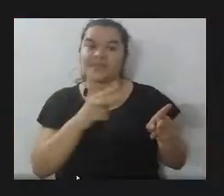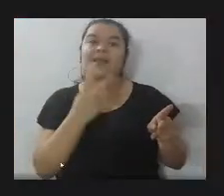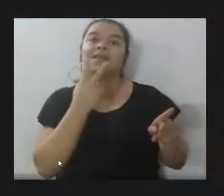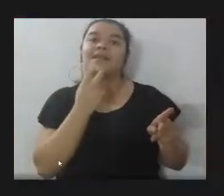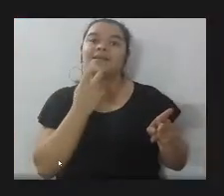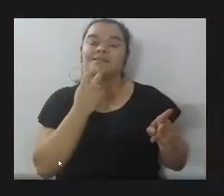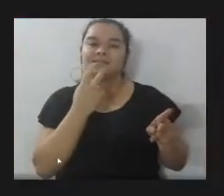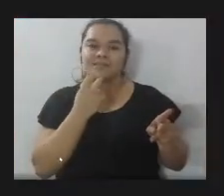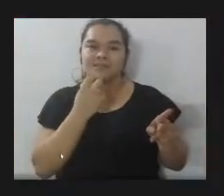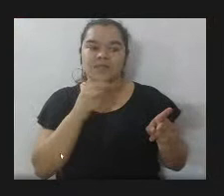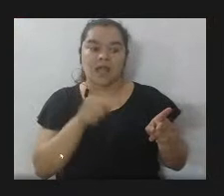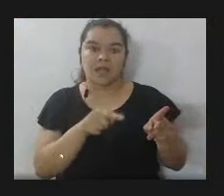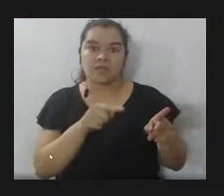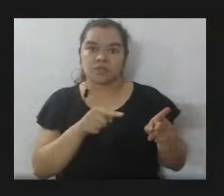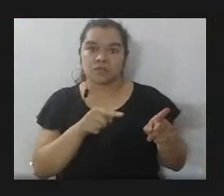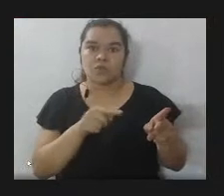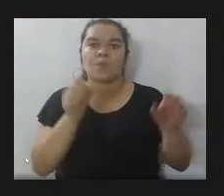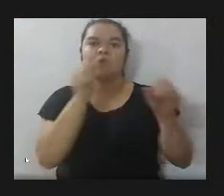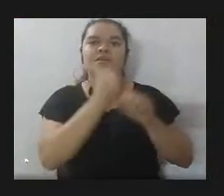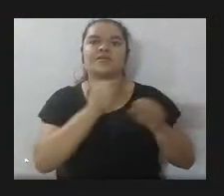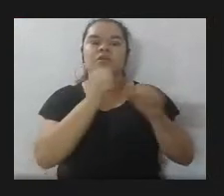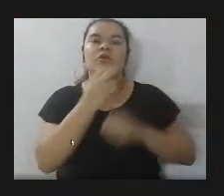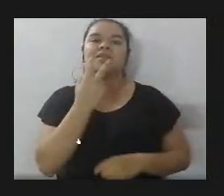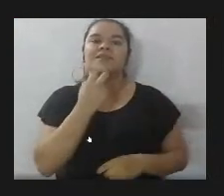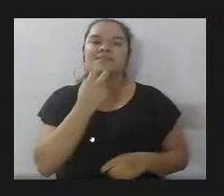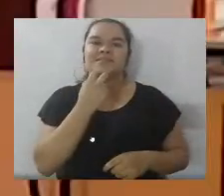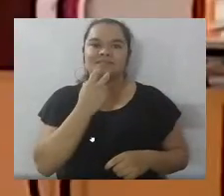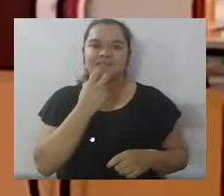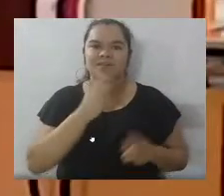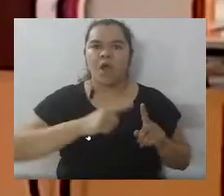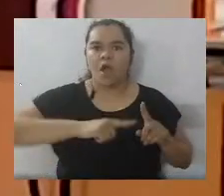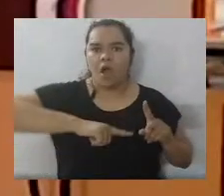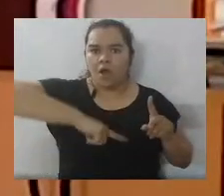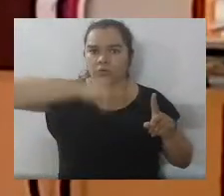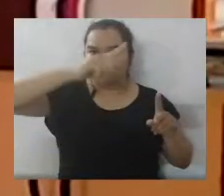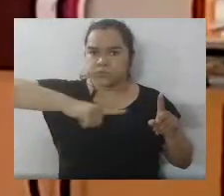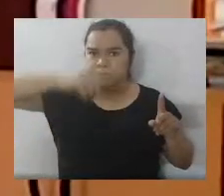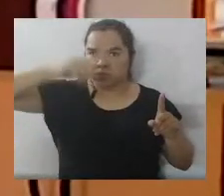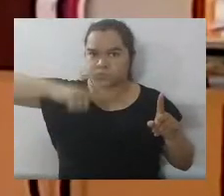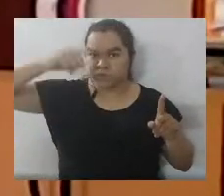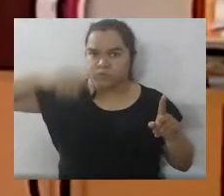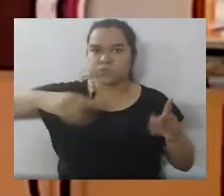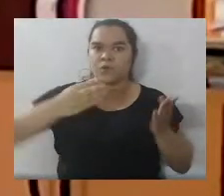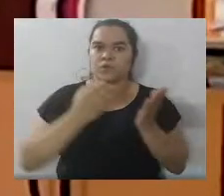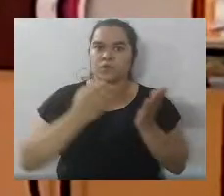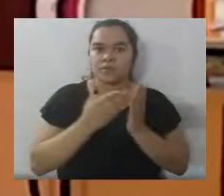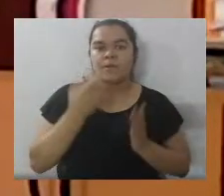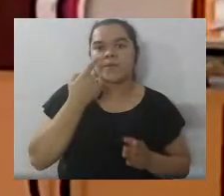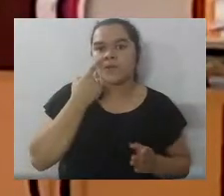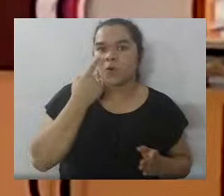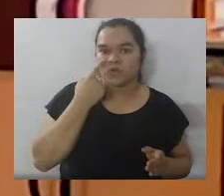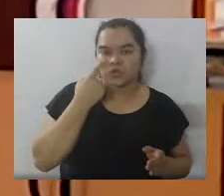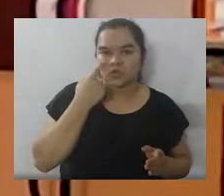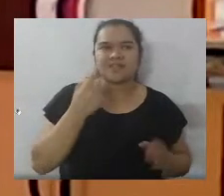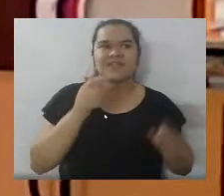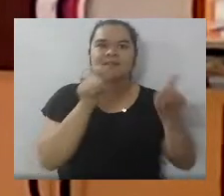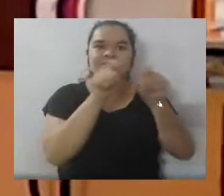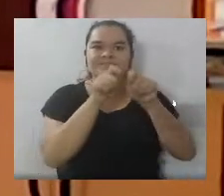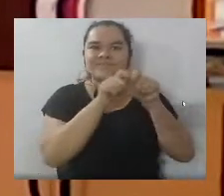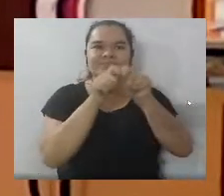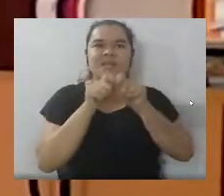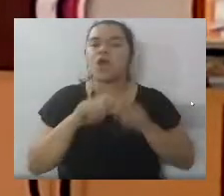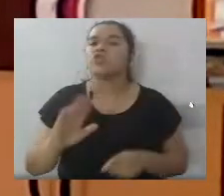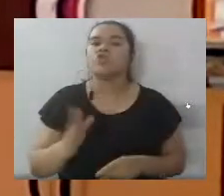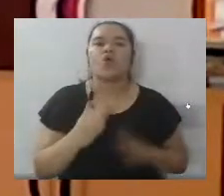de tensión. O sea, ustedes como ingenieros eléctricos van a poder tener conocimiento de las instalaciones